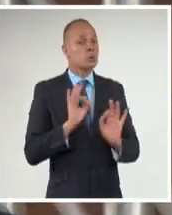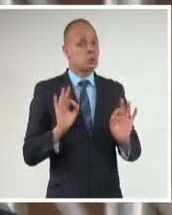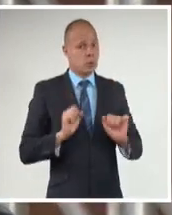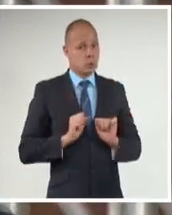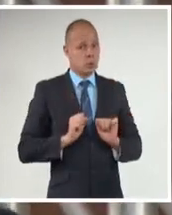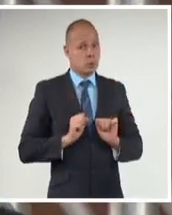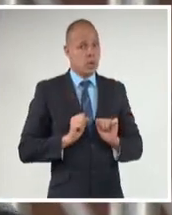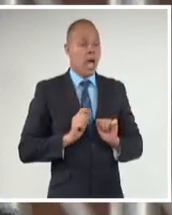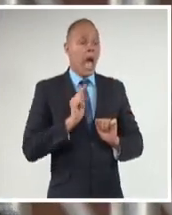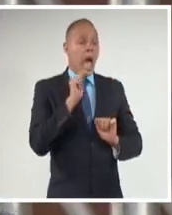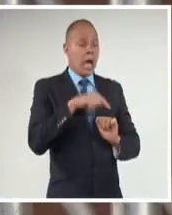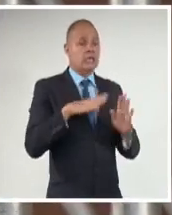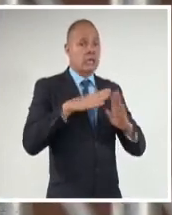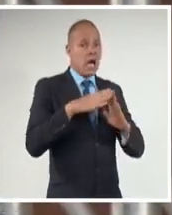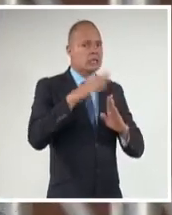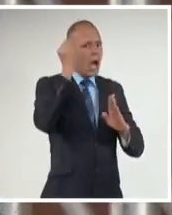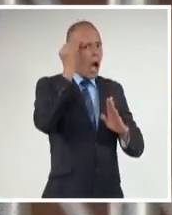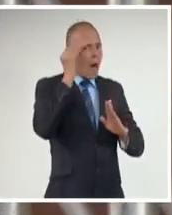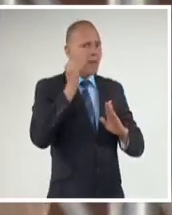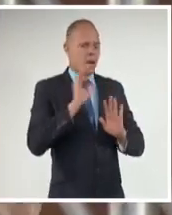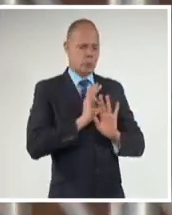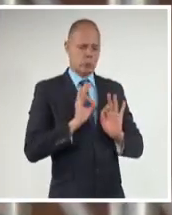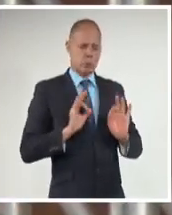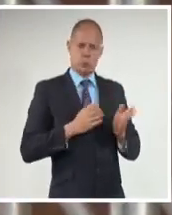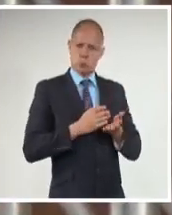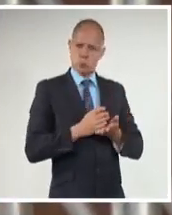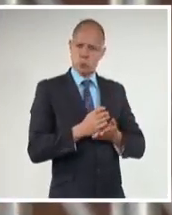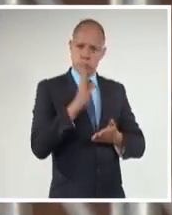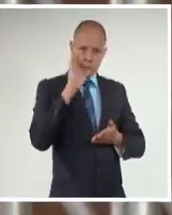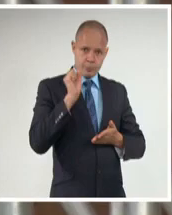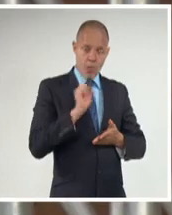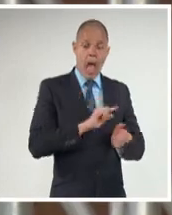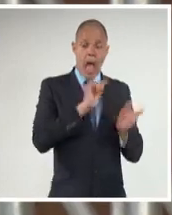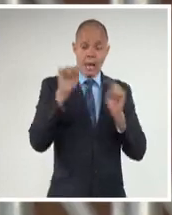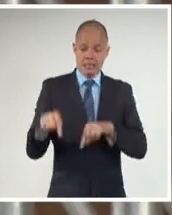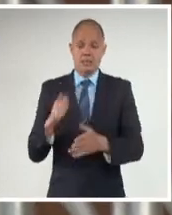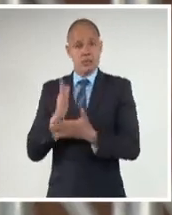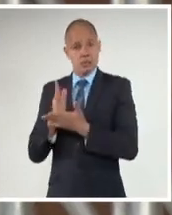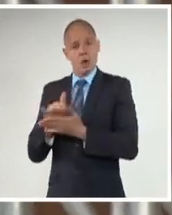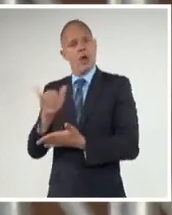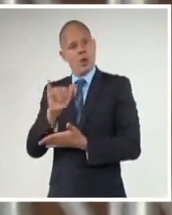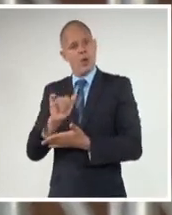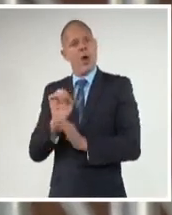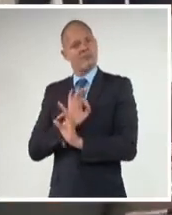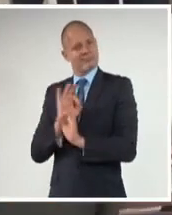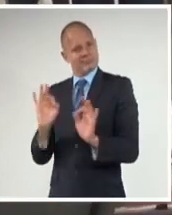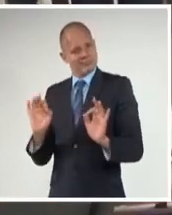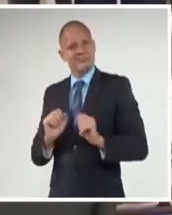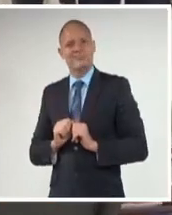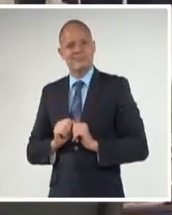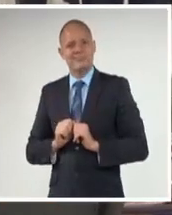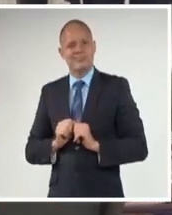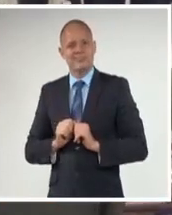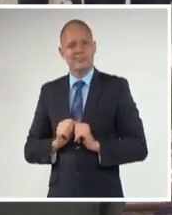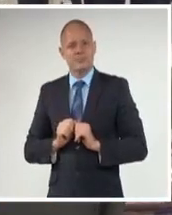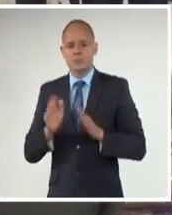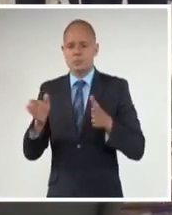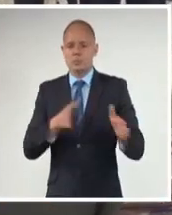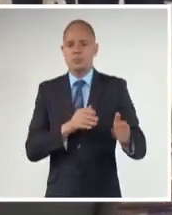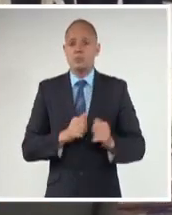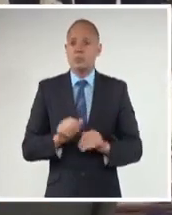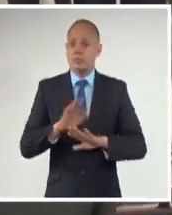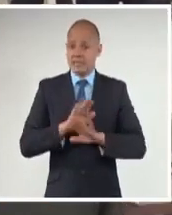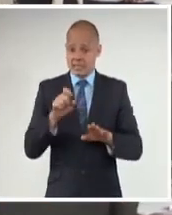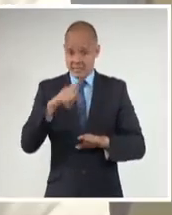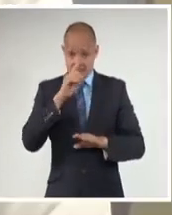a la casa a darse cuenta que en la casa está mal, es el día que vamos a triunfar en ese sentido. Con el entusiasmo de